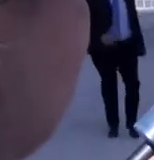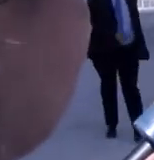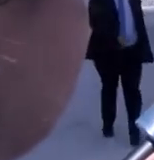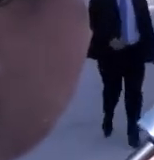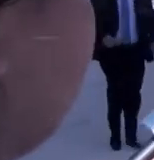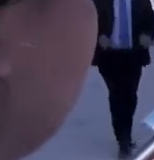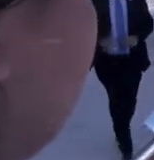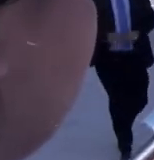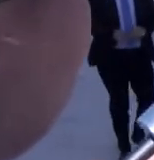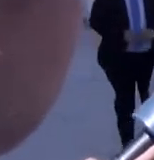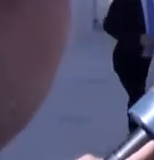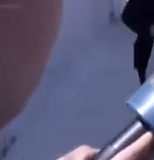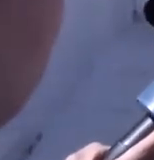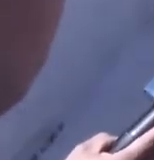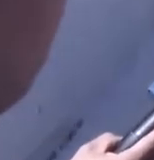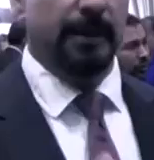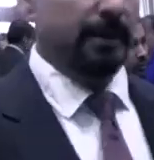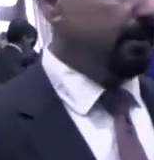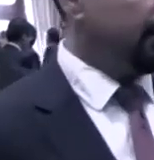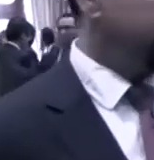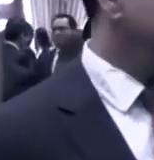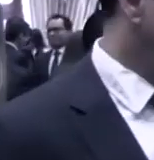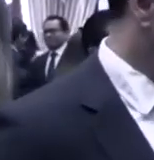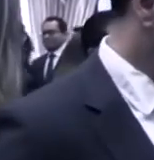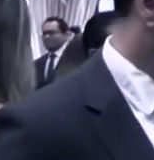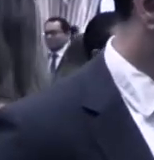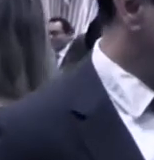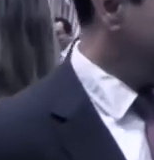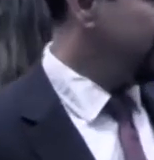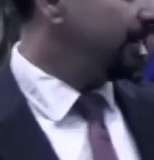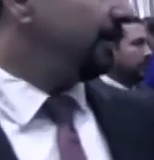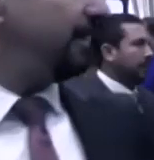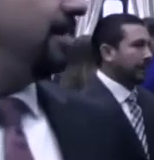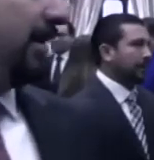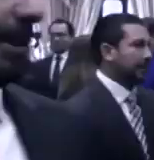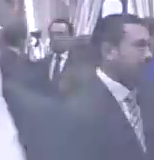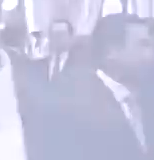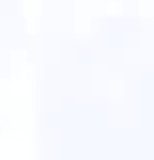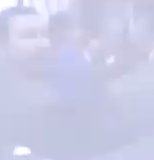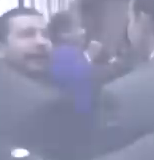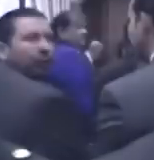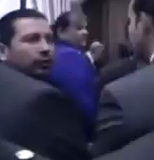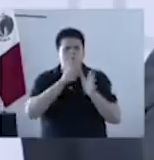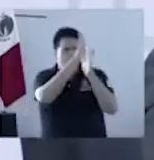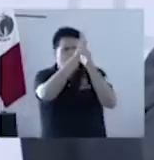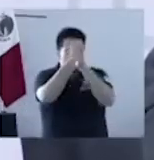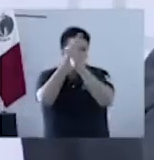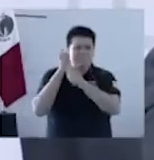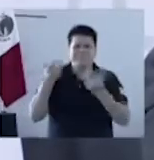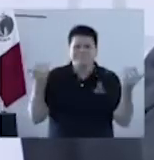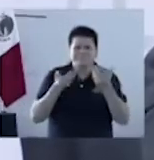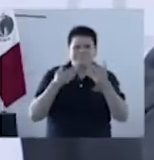la desaparición de poderes en el estado ante la ineptitud de nuestras autoridades.